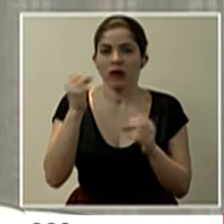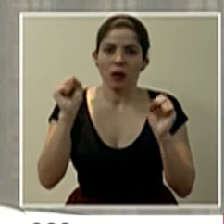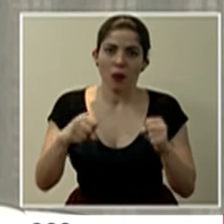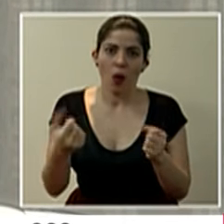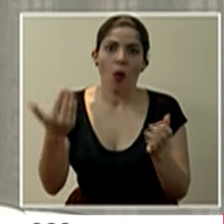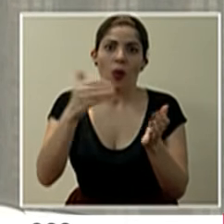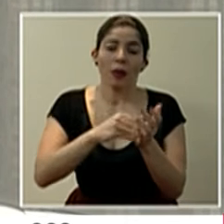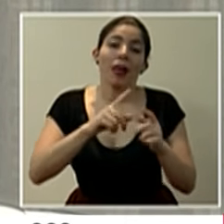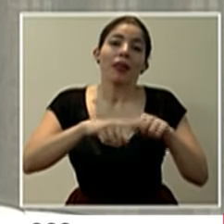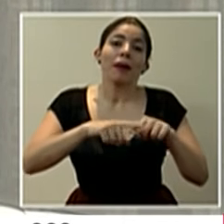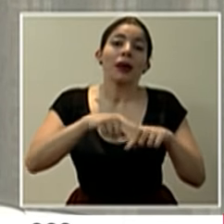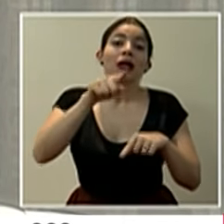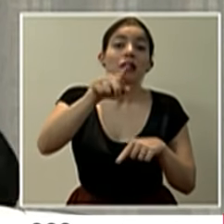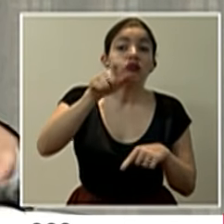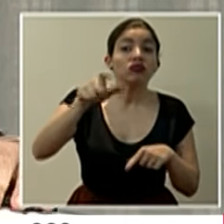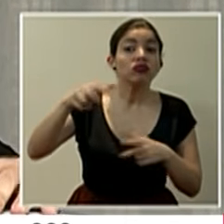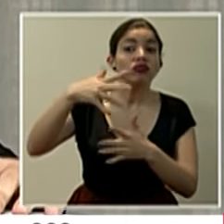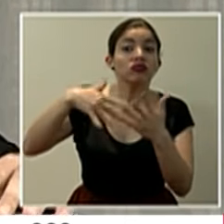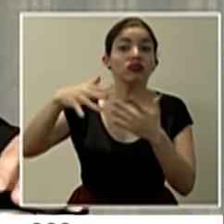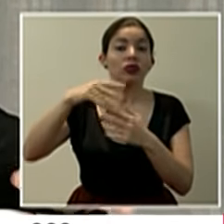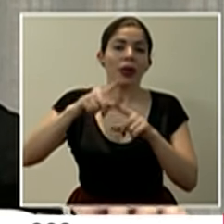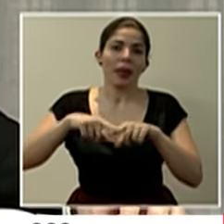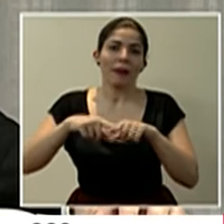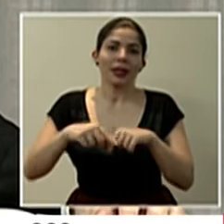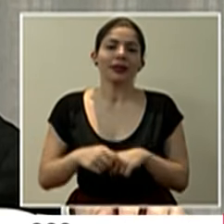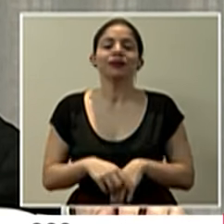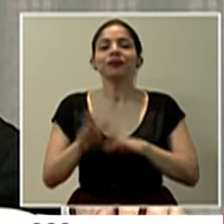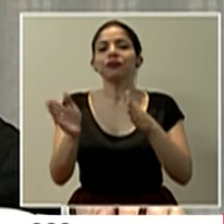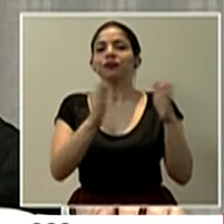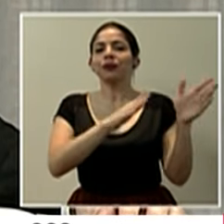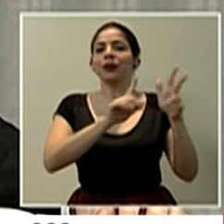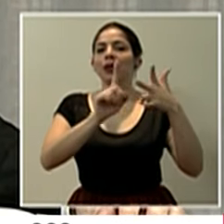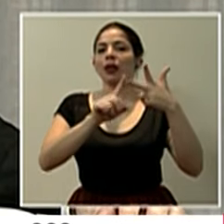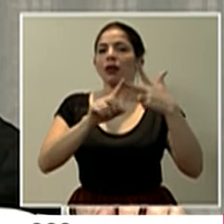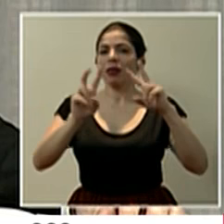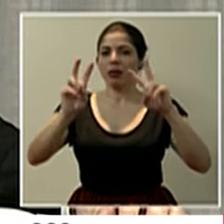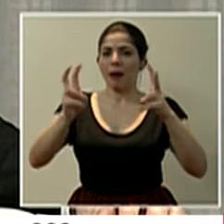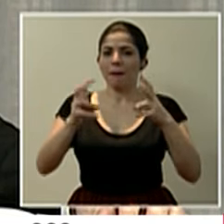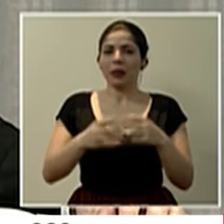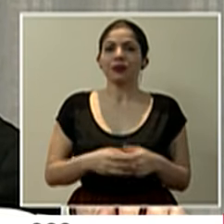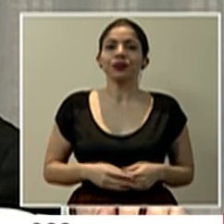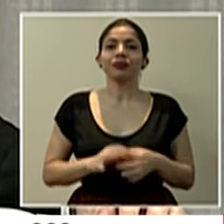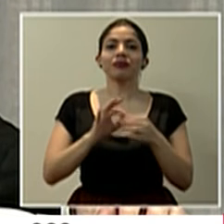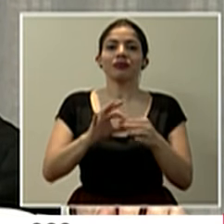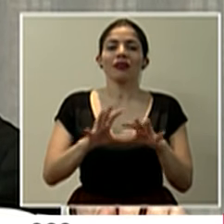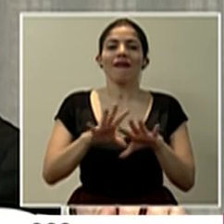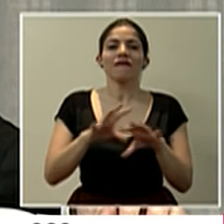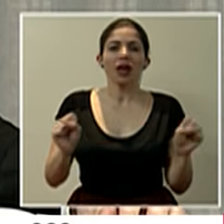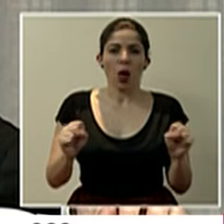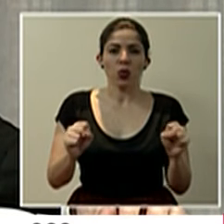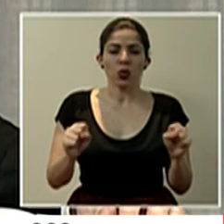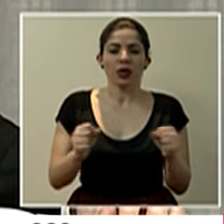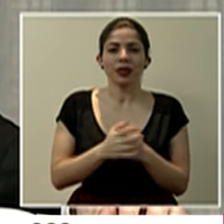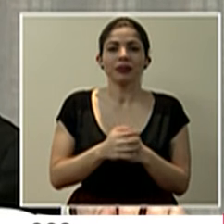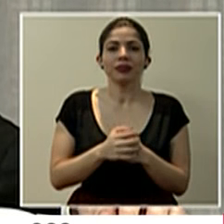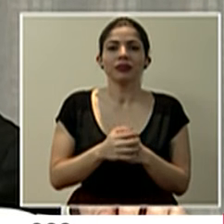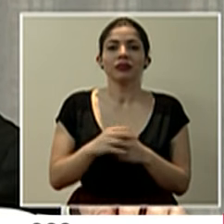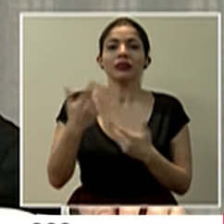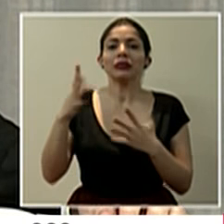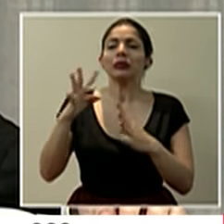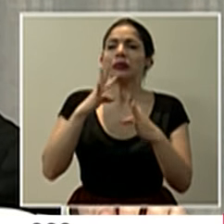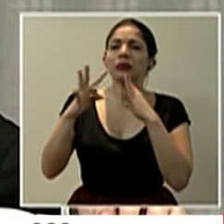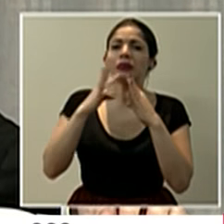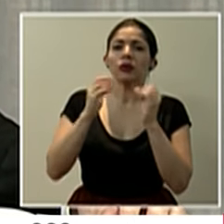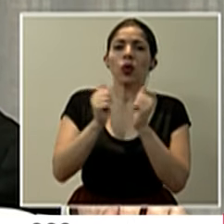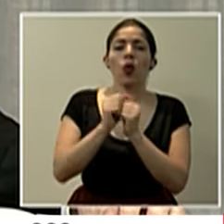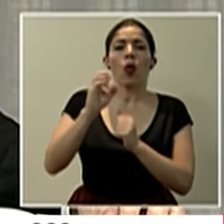pero todo depende de cómo vayamos evolucionando. Tercer tema, tiene que ver con los fraudes. He tenido conversaciones con el organismo de